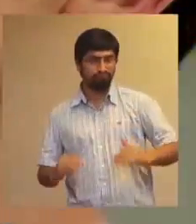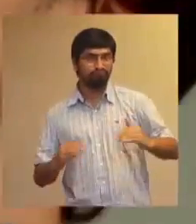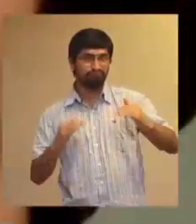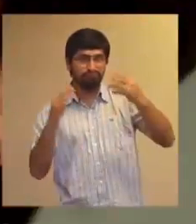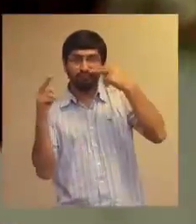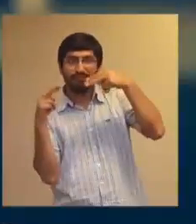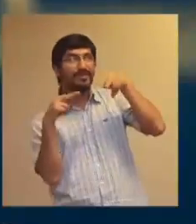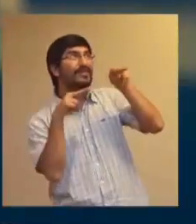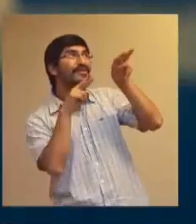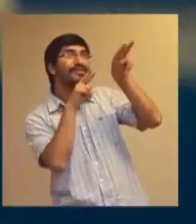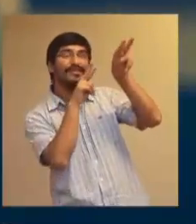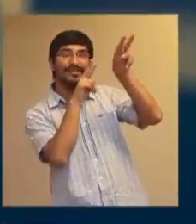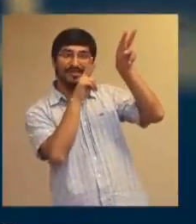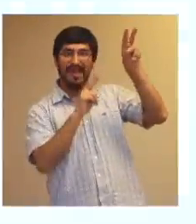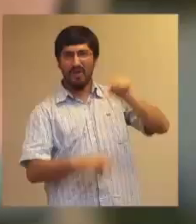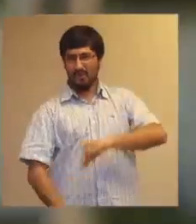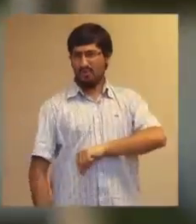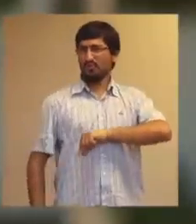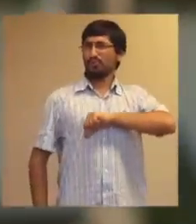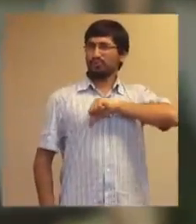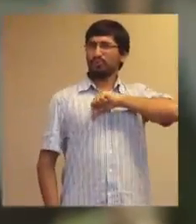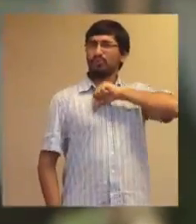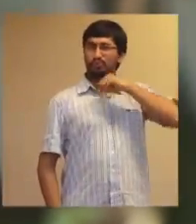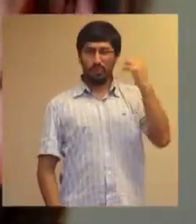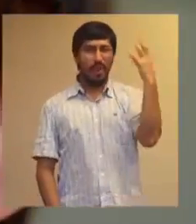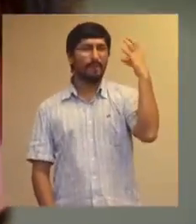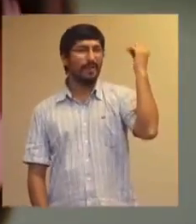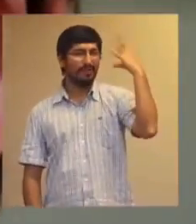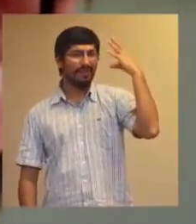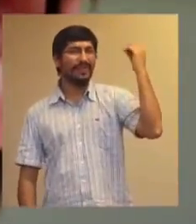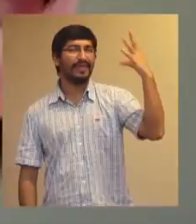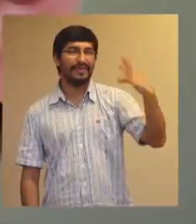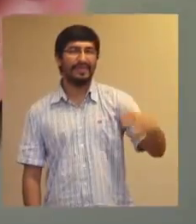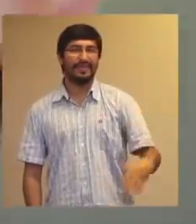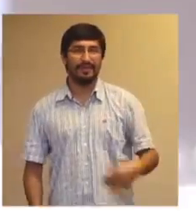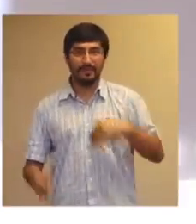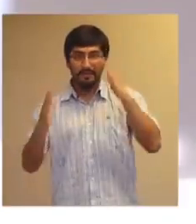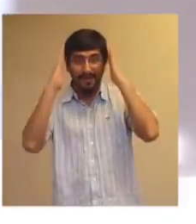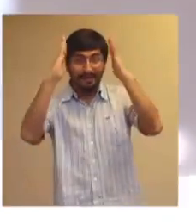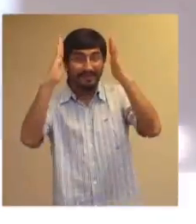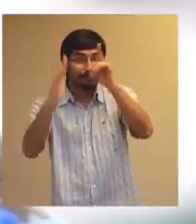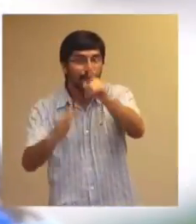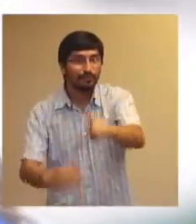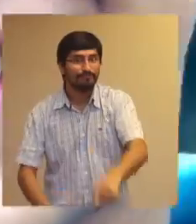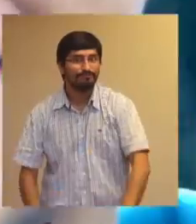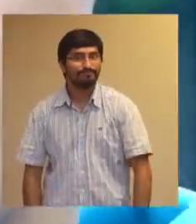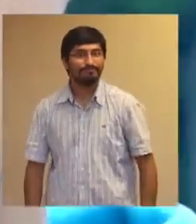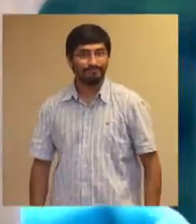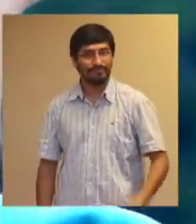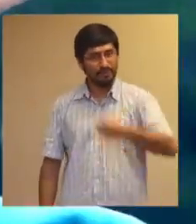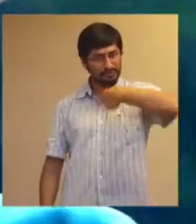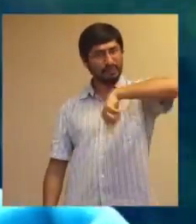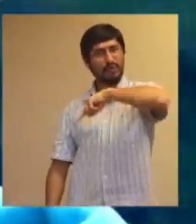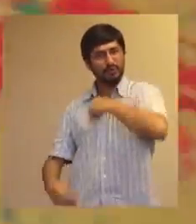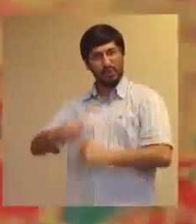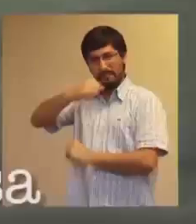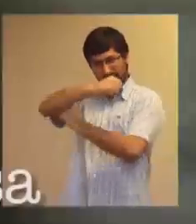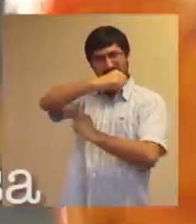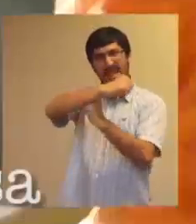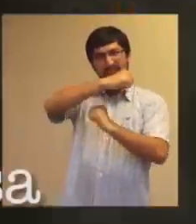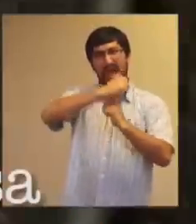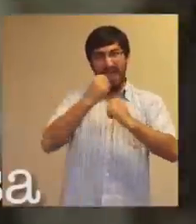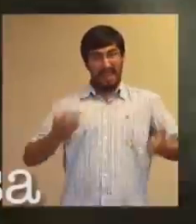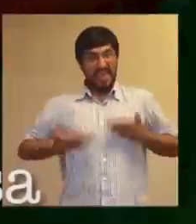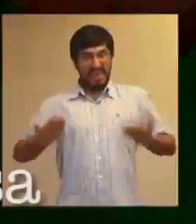Miramos hacia arriba porque estamos creciendo, con el orgullo de recibir el conocimiento. Atento, somos los cimientos,